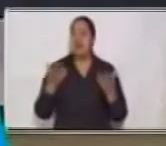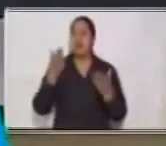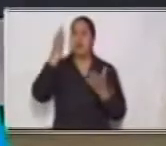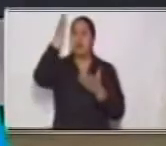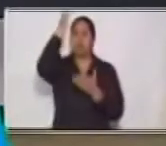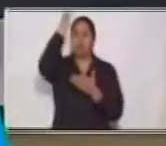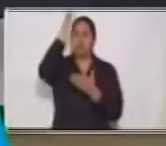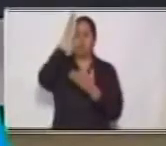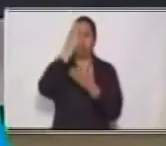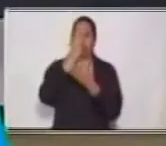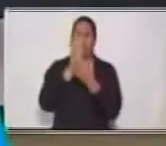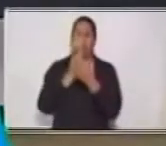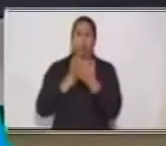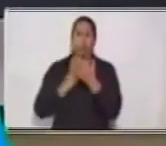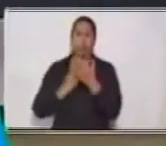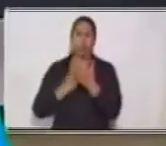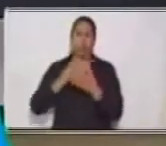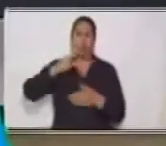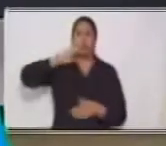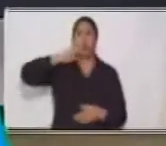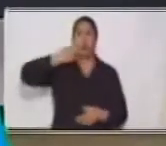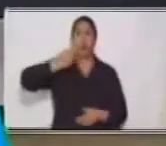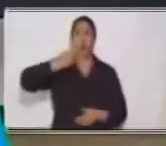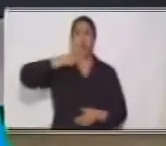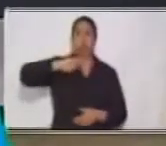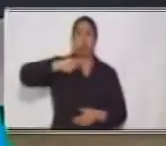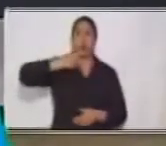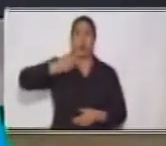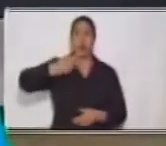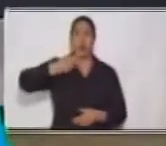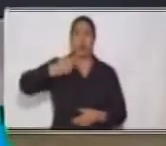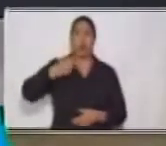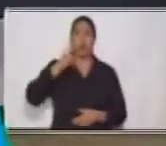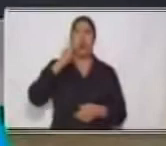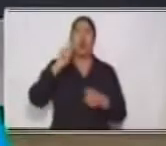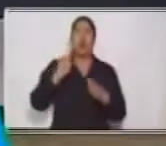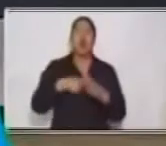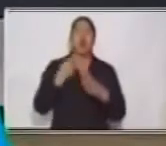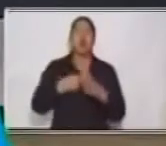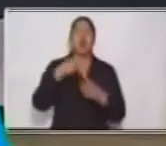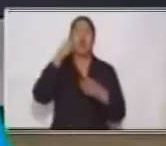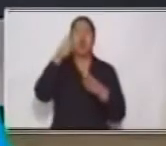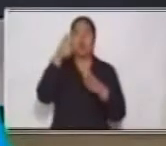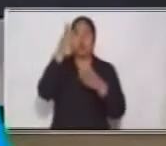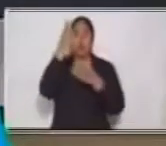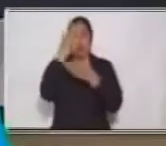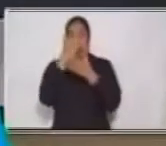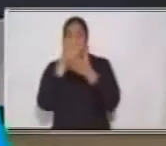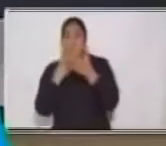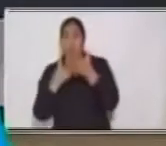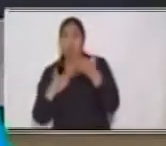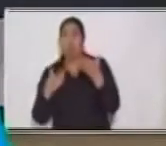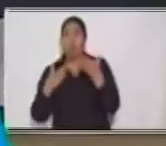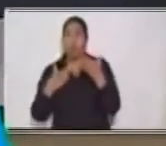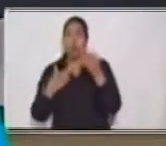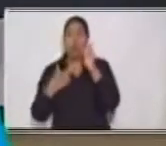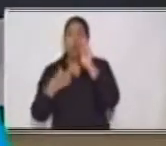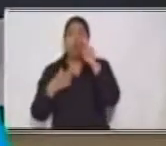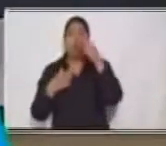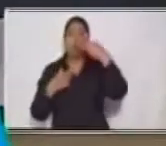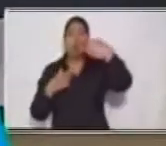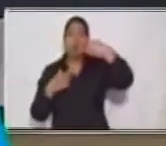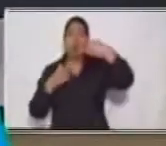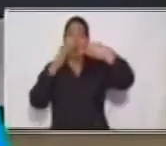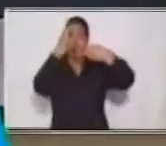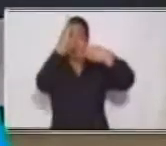conos. En ese momento, cuando un plano pasa cortando acá ambos conos, se genera la